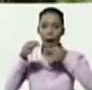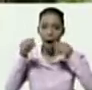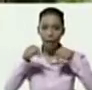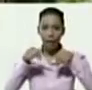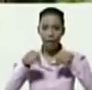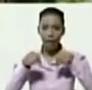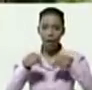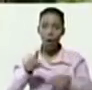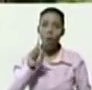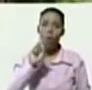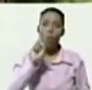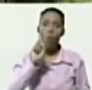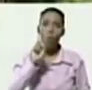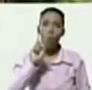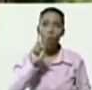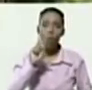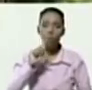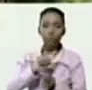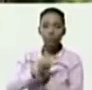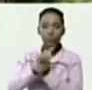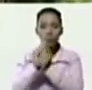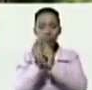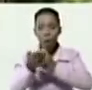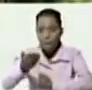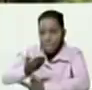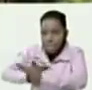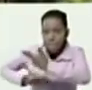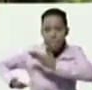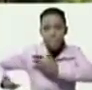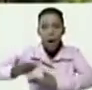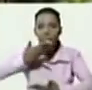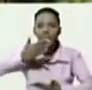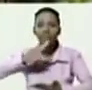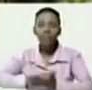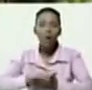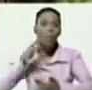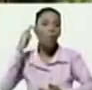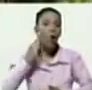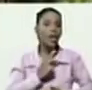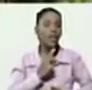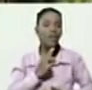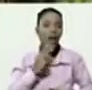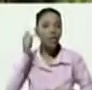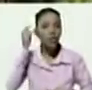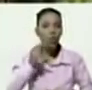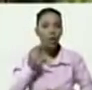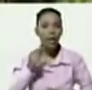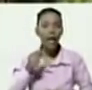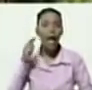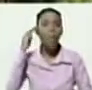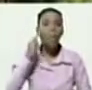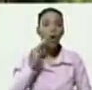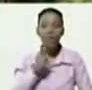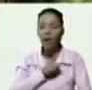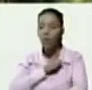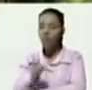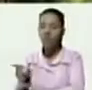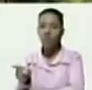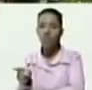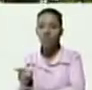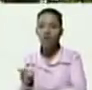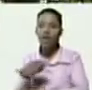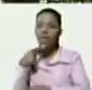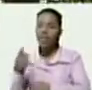de un intercambio de cartas entre Bolívar y Sucre. Cuando Bolívar le da la orden a Antonio José de